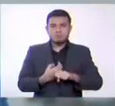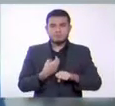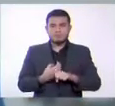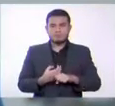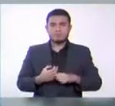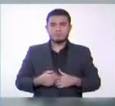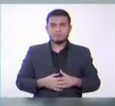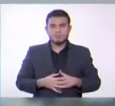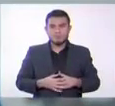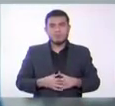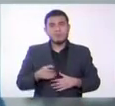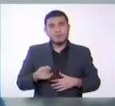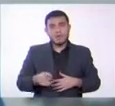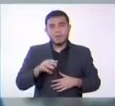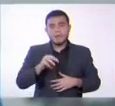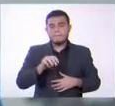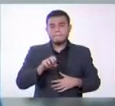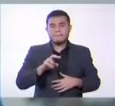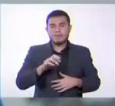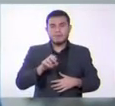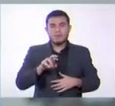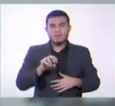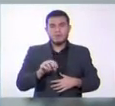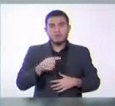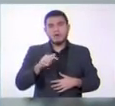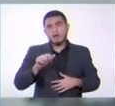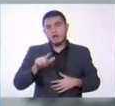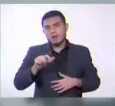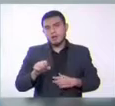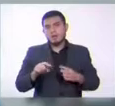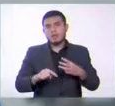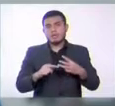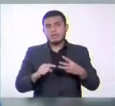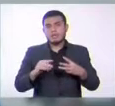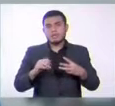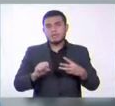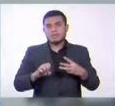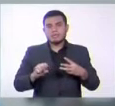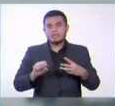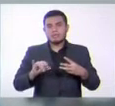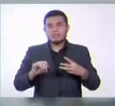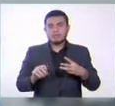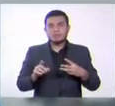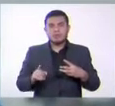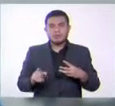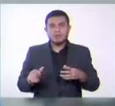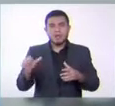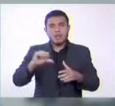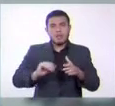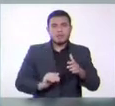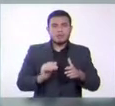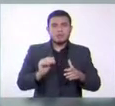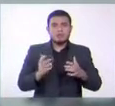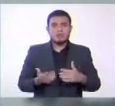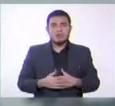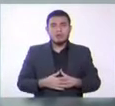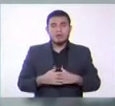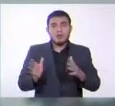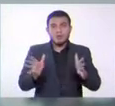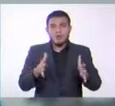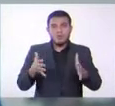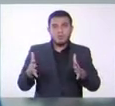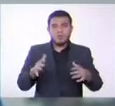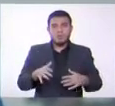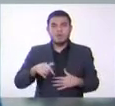excepción del mercurio, el galio y el cesio, los cuales son líquidos a la temperatura ambiente en